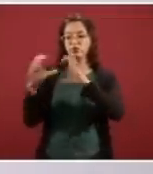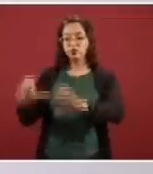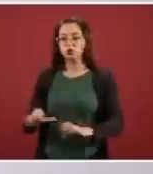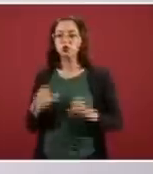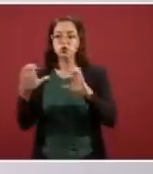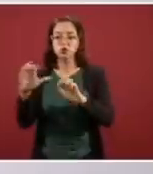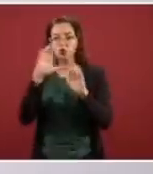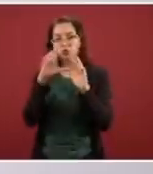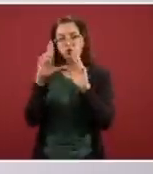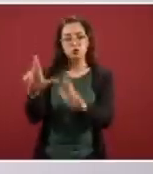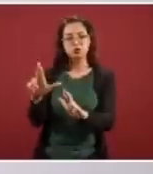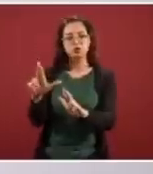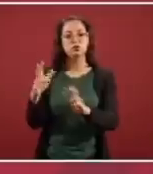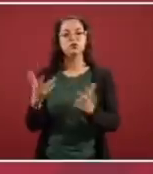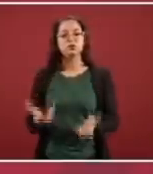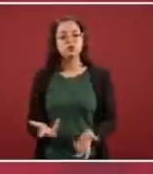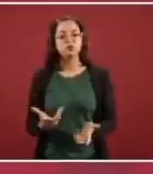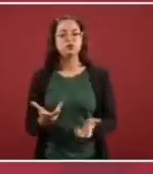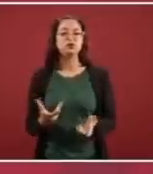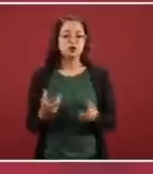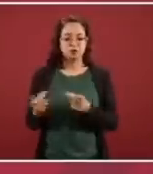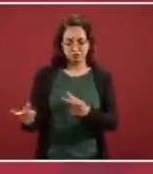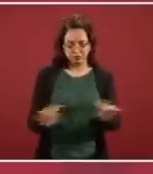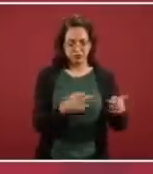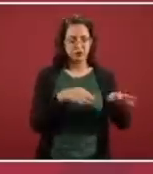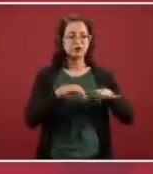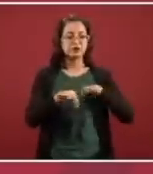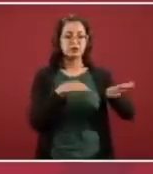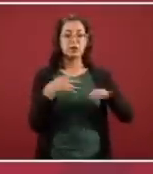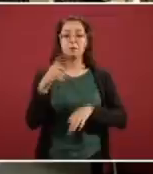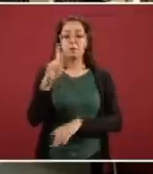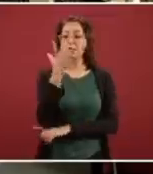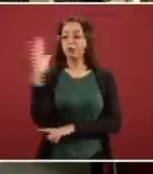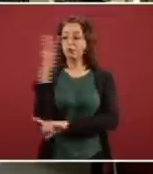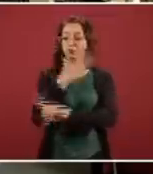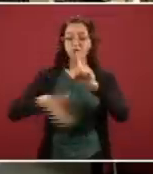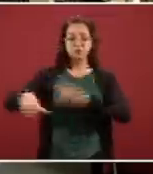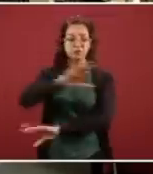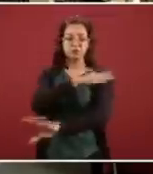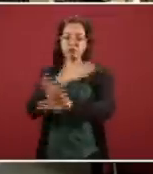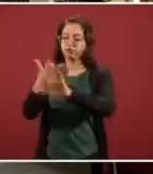de producirse sin afectar el medio ambiente.